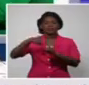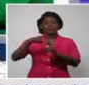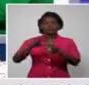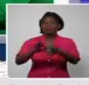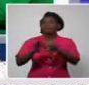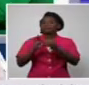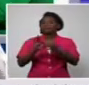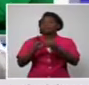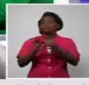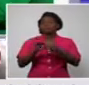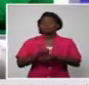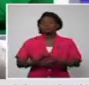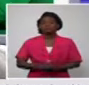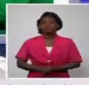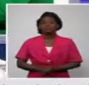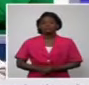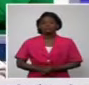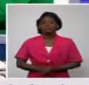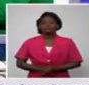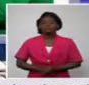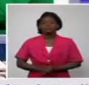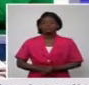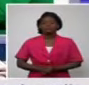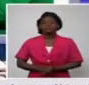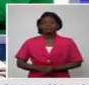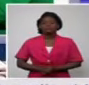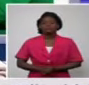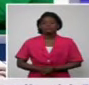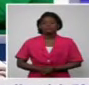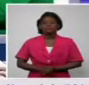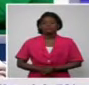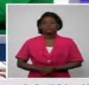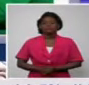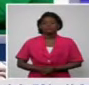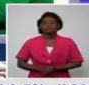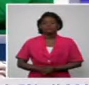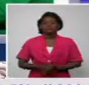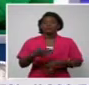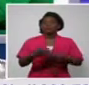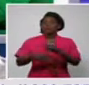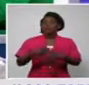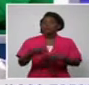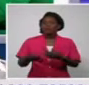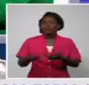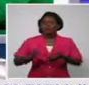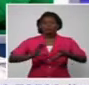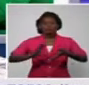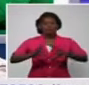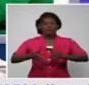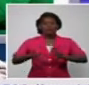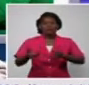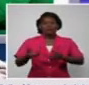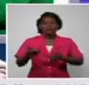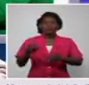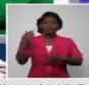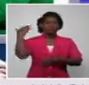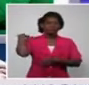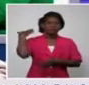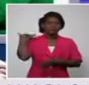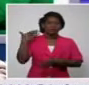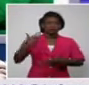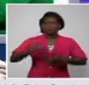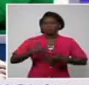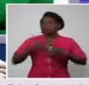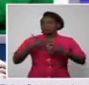hizo en la evolución en un momento determinado un grupo de complicaciones como fue un neumotórax,